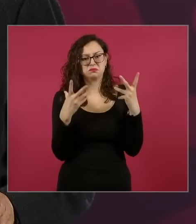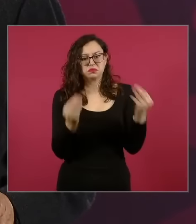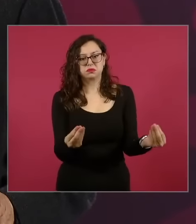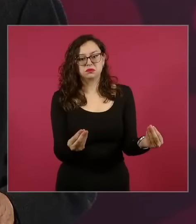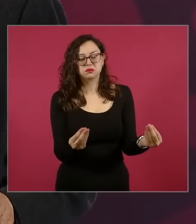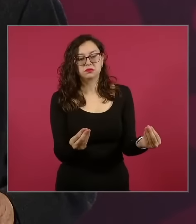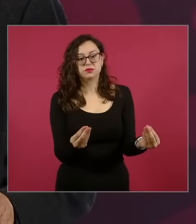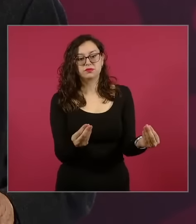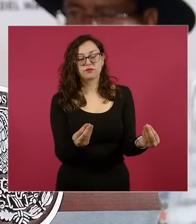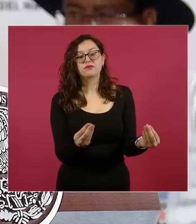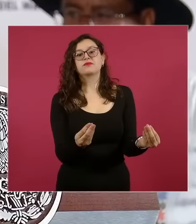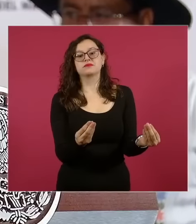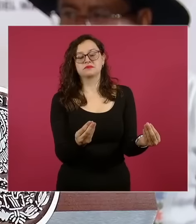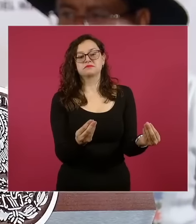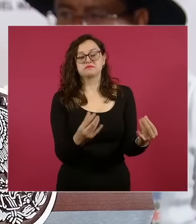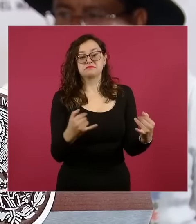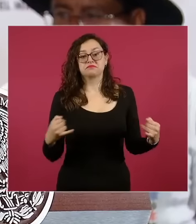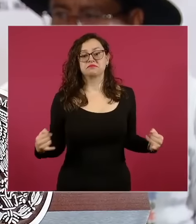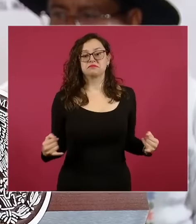institución